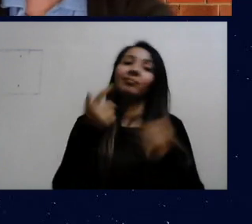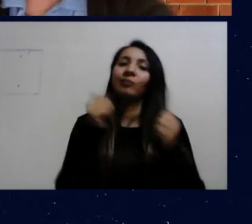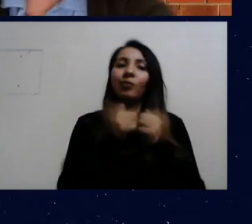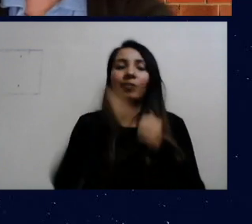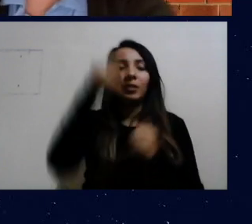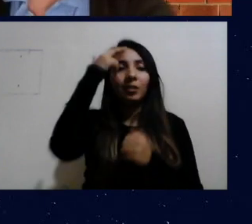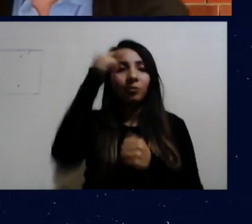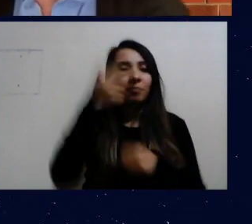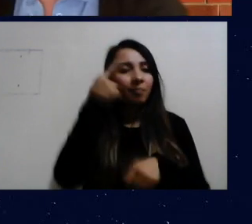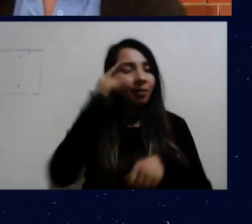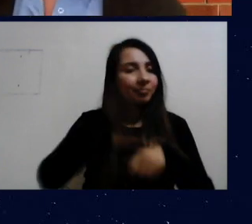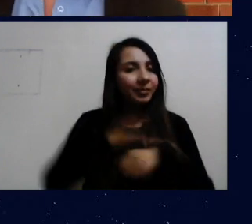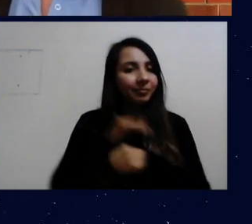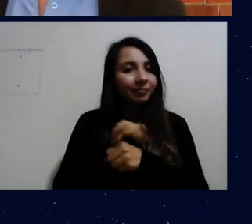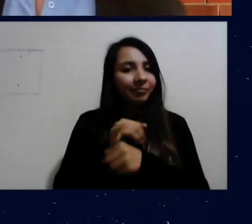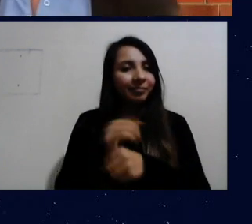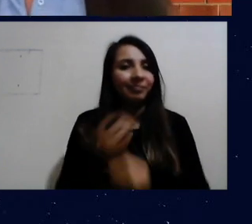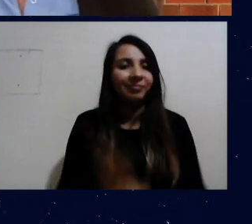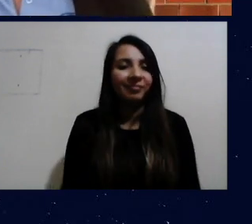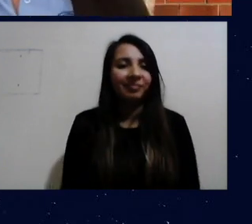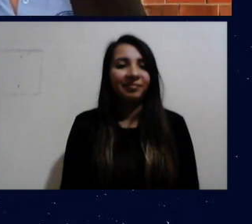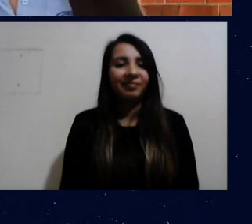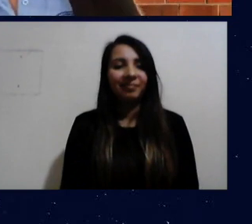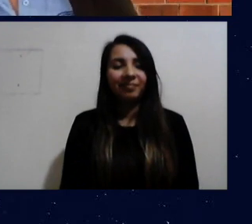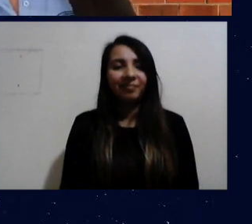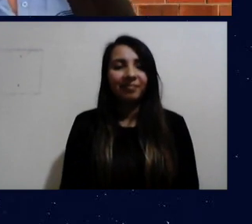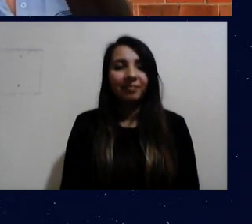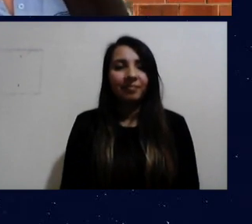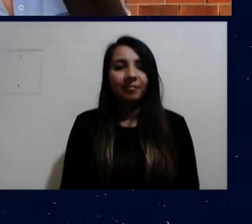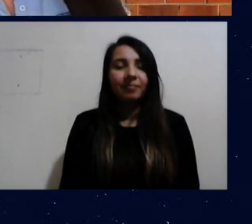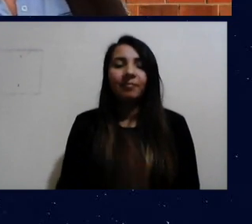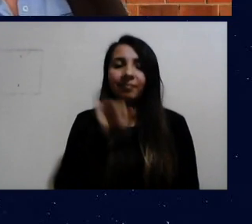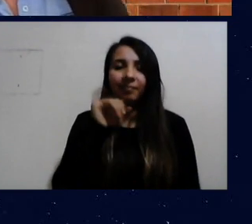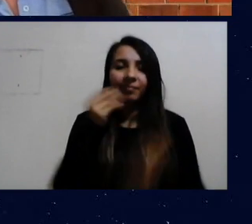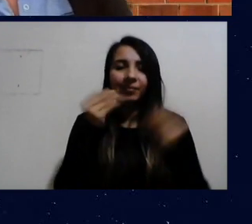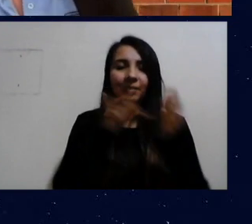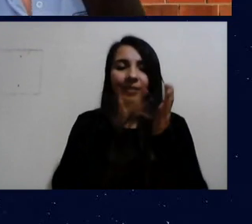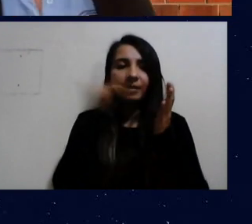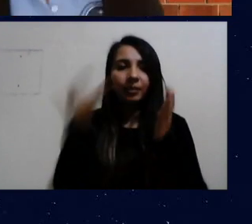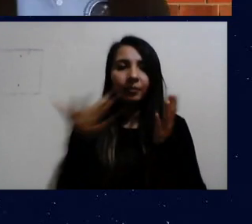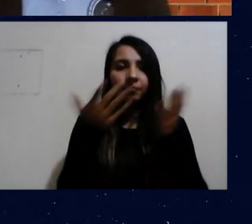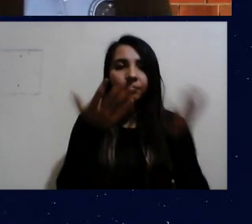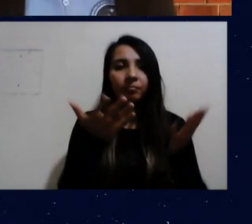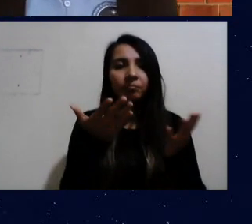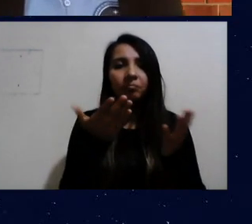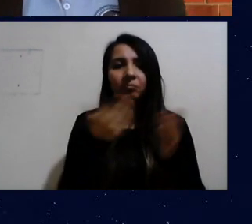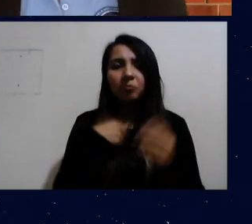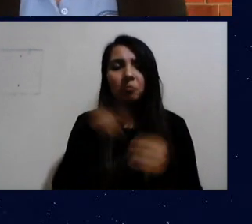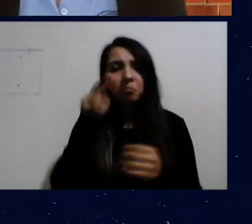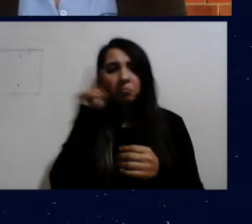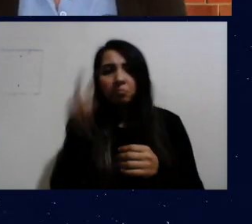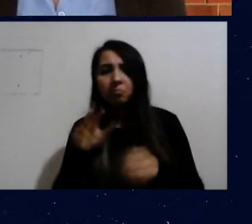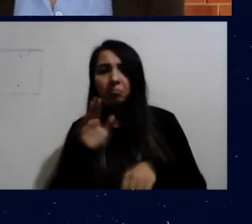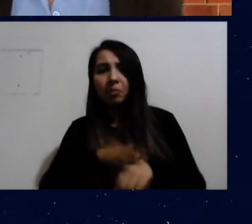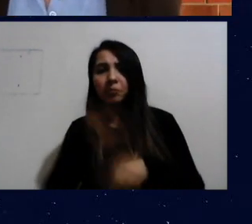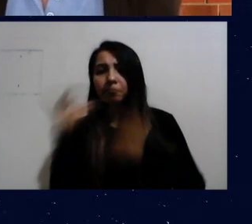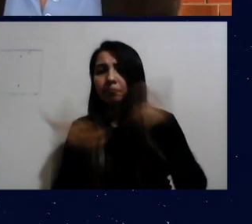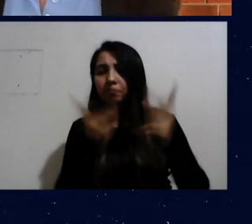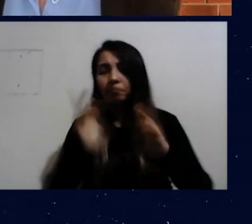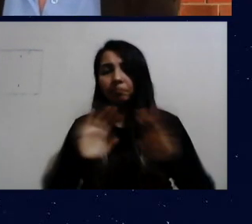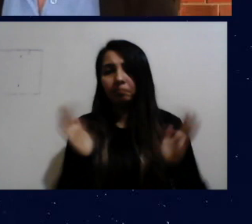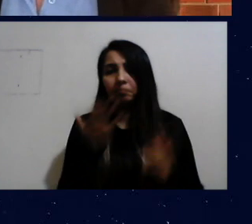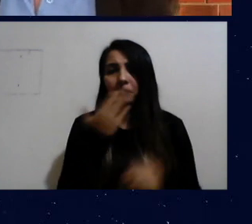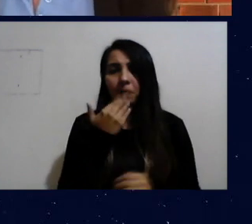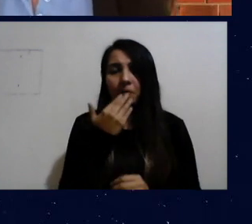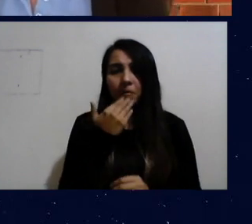Sí, pues muchas gracias, Ana Inés. No veo que haya más preguntas. ¿Alguna otra pregunta?